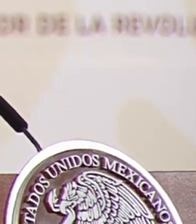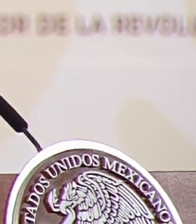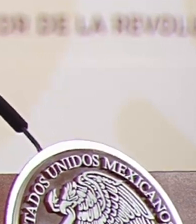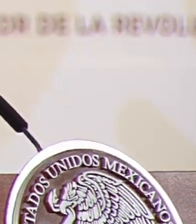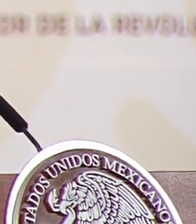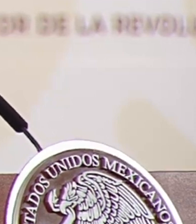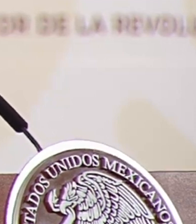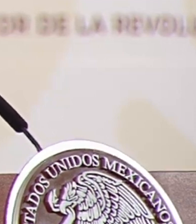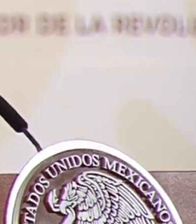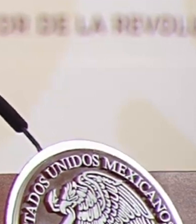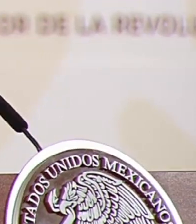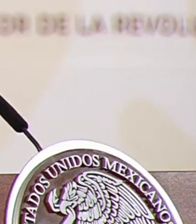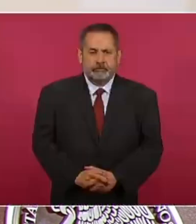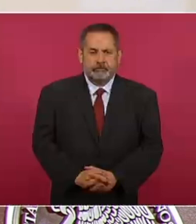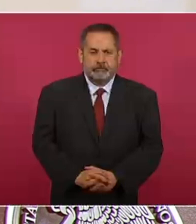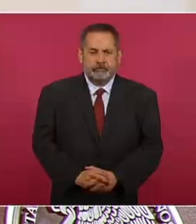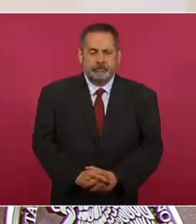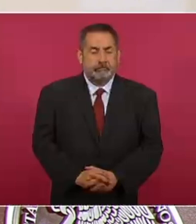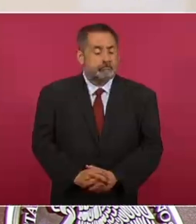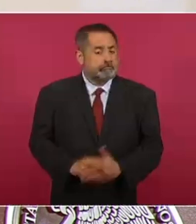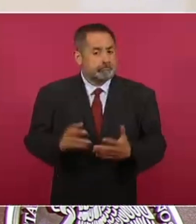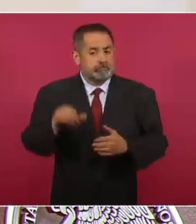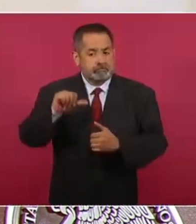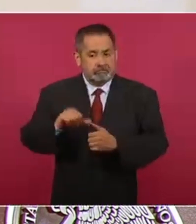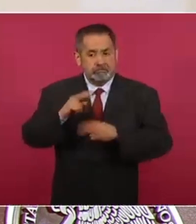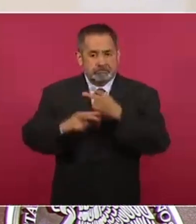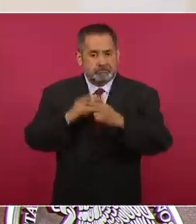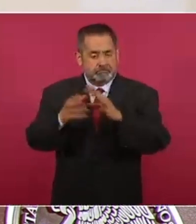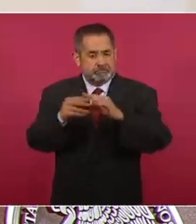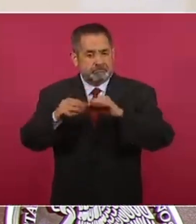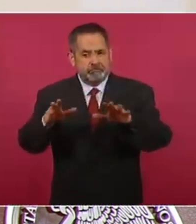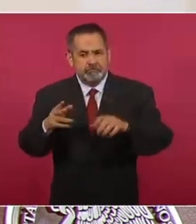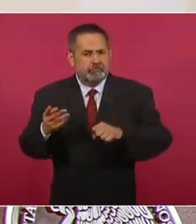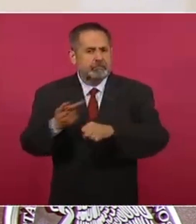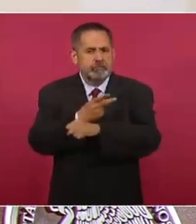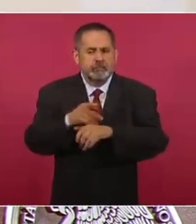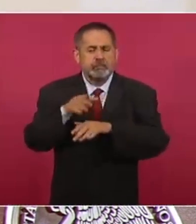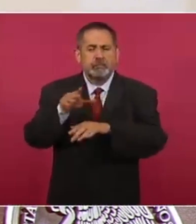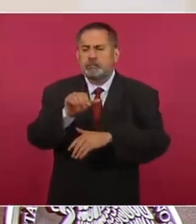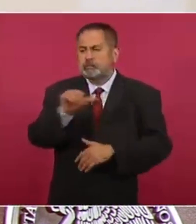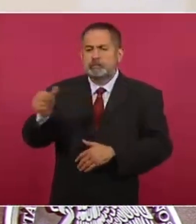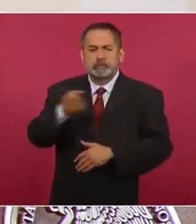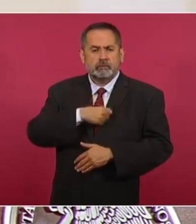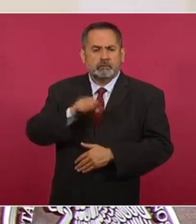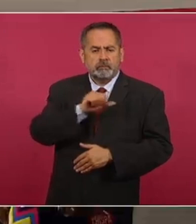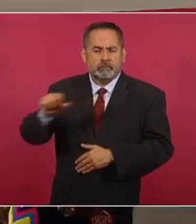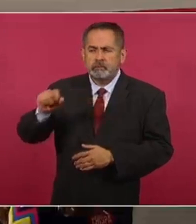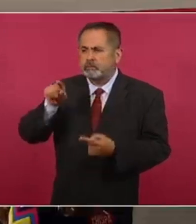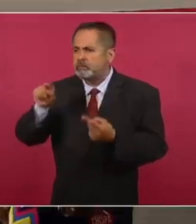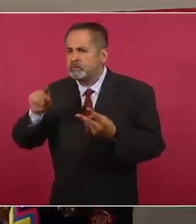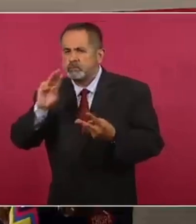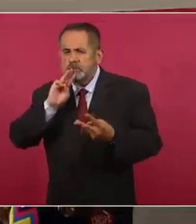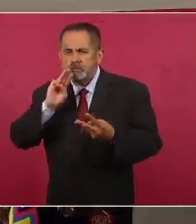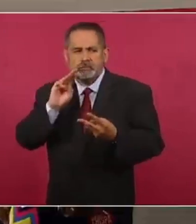hoy quisimos también traer dentro del reporte cuáles son los elementos respecto a la salud materna a la salud perinatal